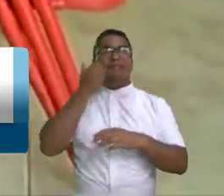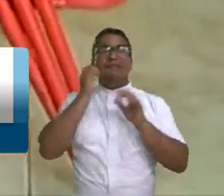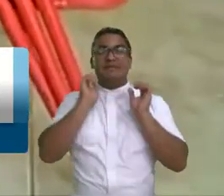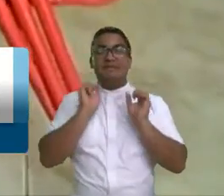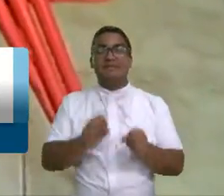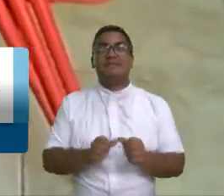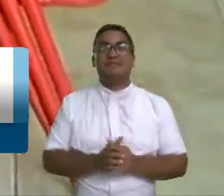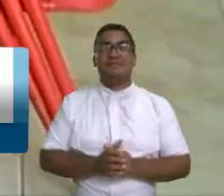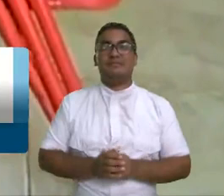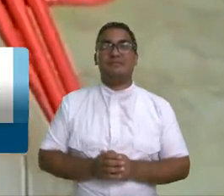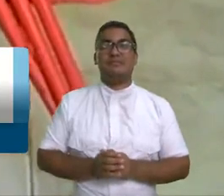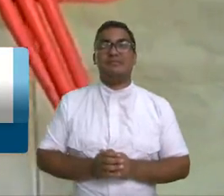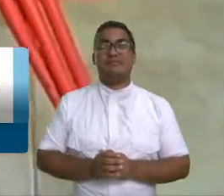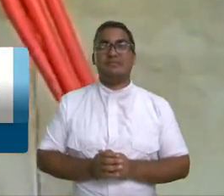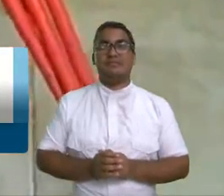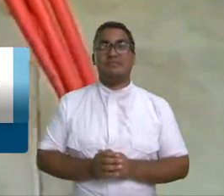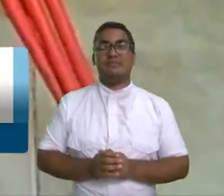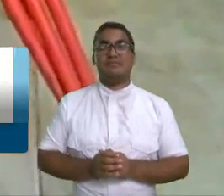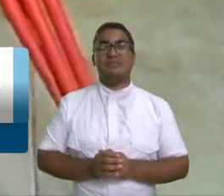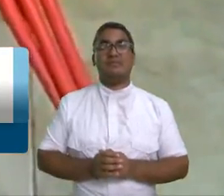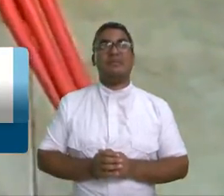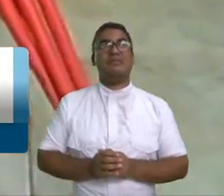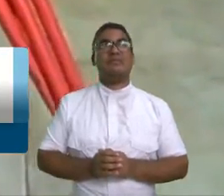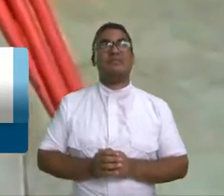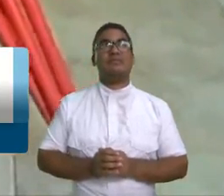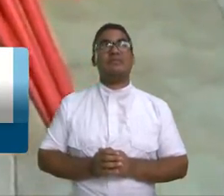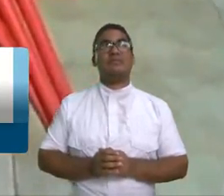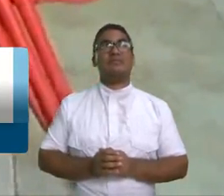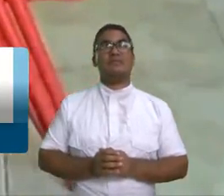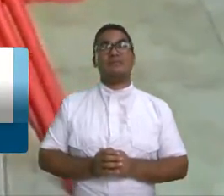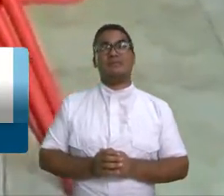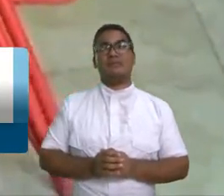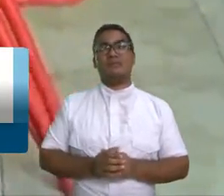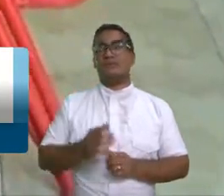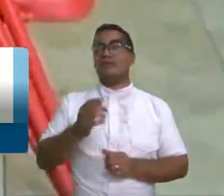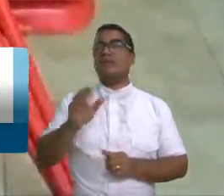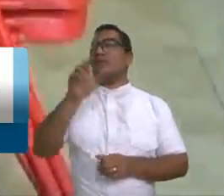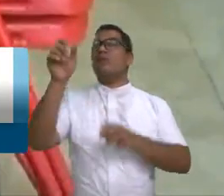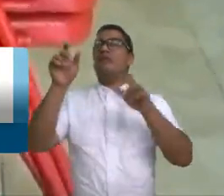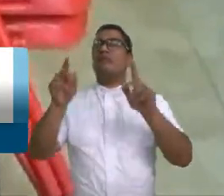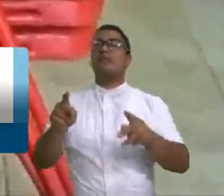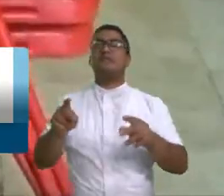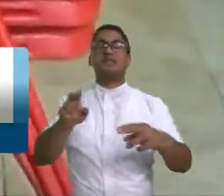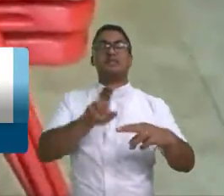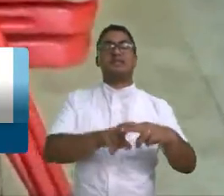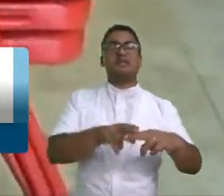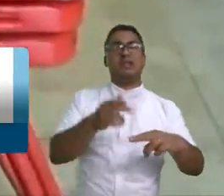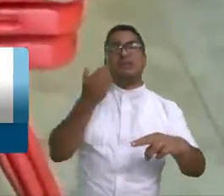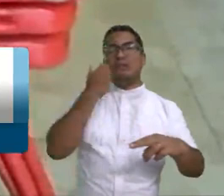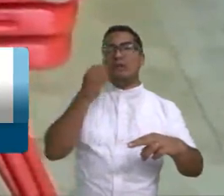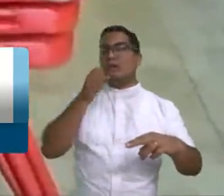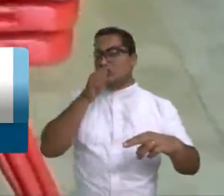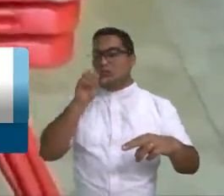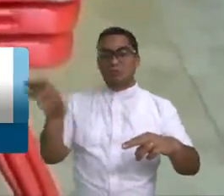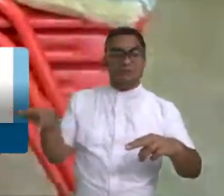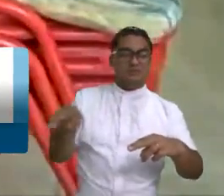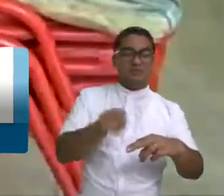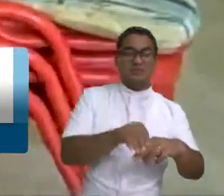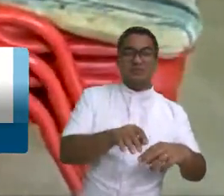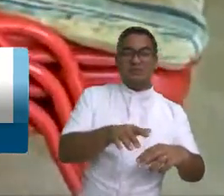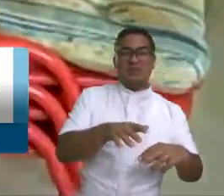Pudo tener algún otro contaminante y no nos dimos cuenta quién tocó esa silla. alguien que ande con un problema